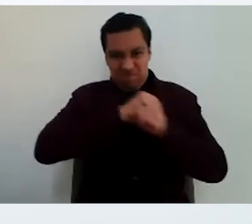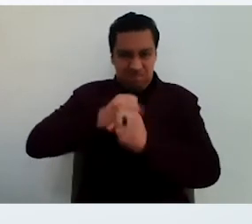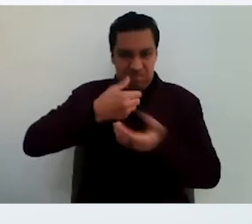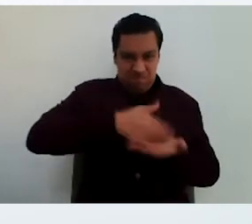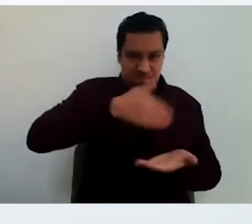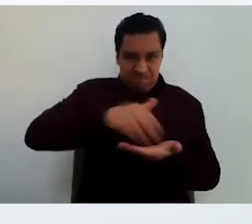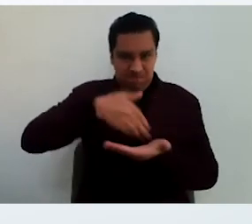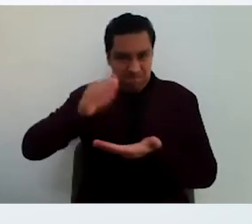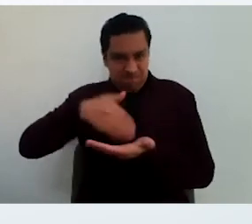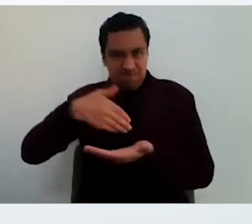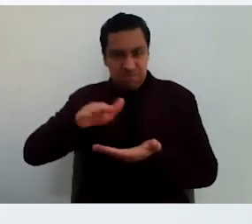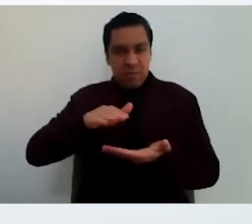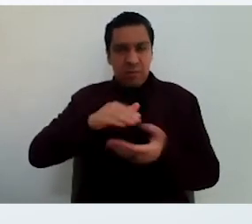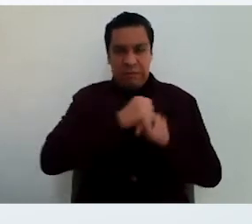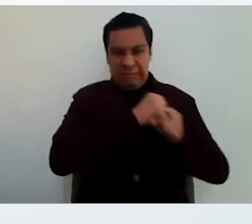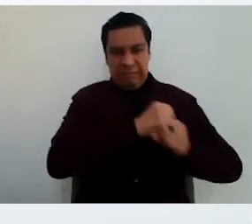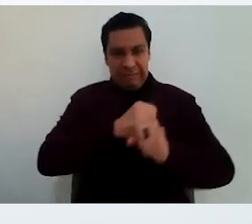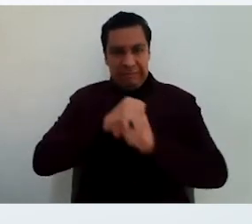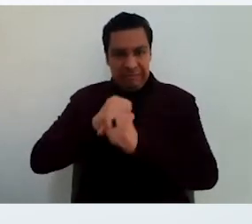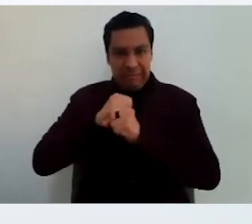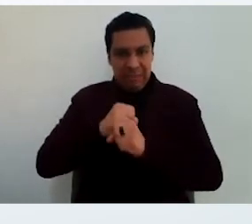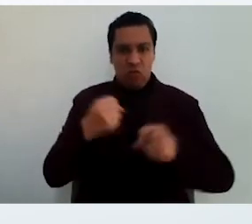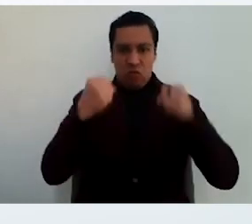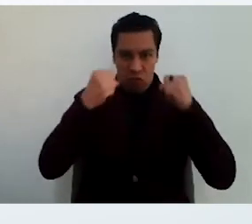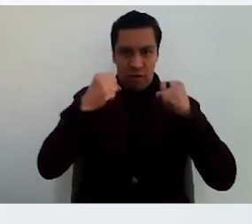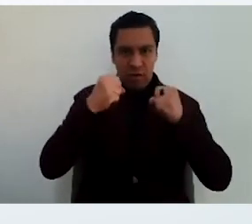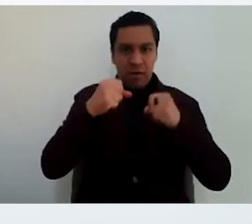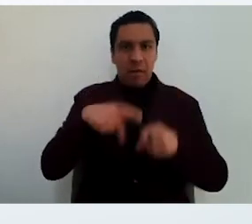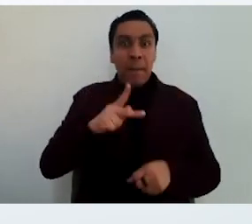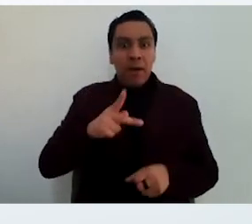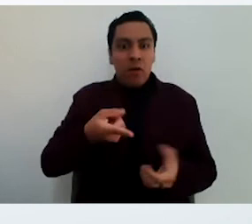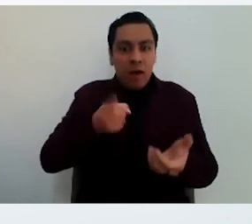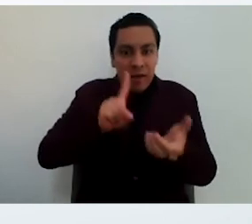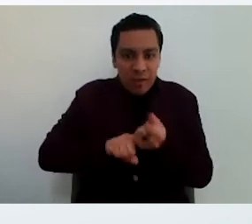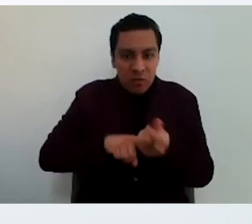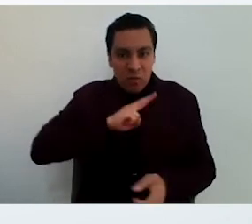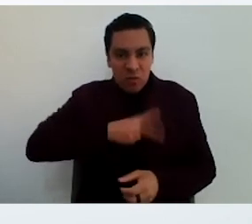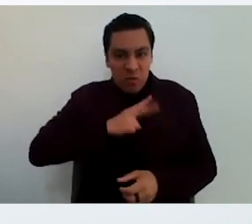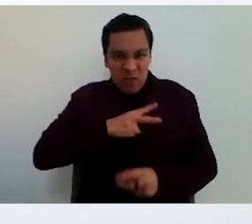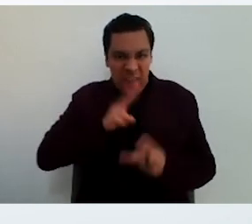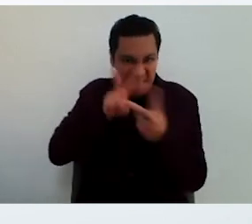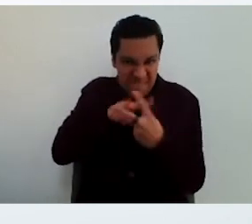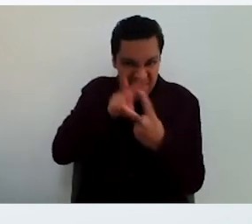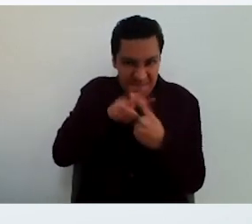inmunidad. Dado que los virus cambian tan rápido, los virus de ARN, lo que